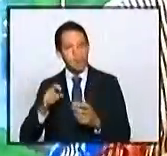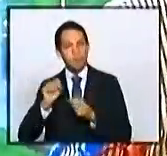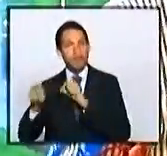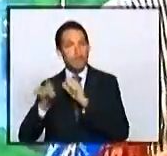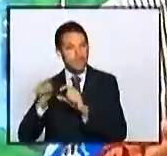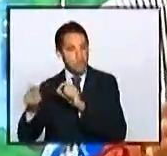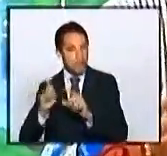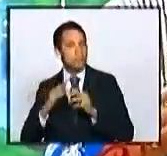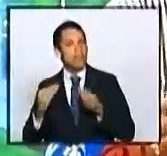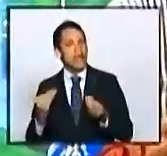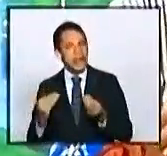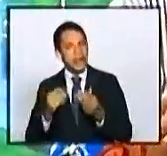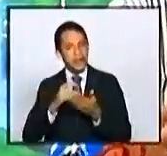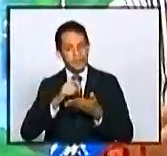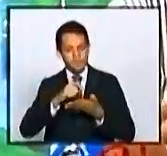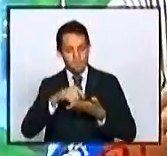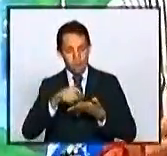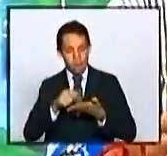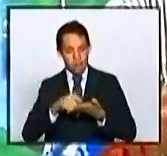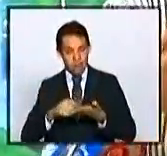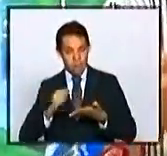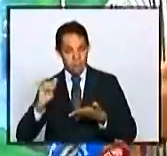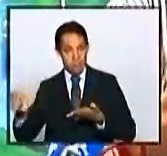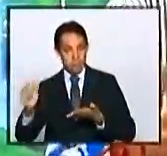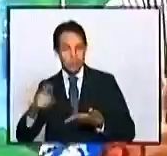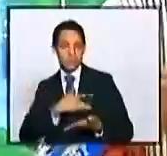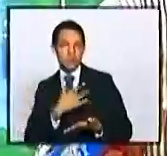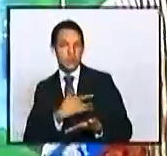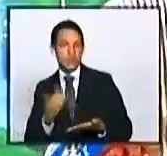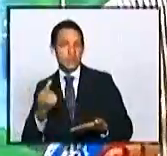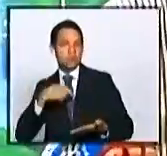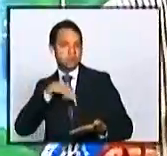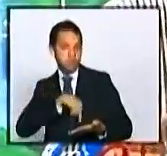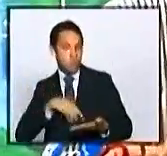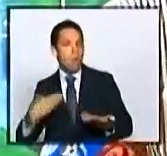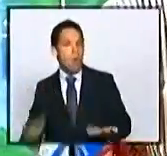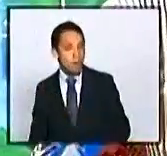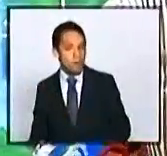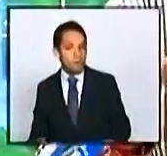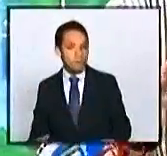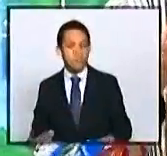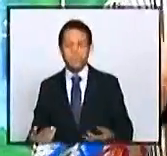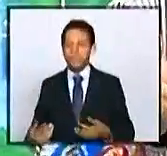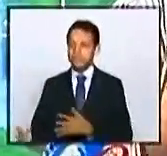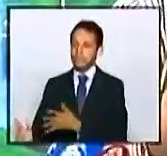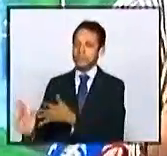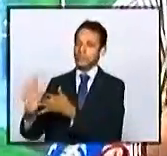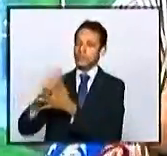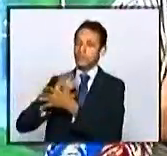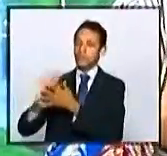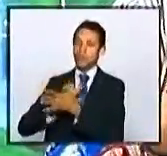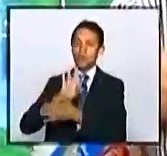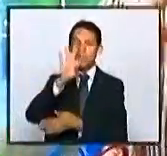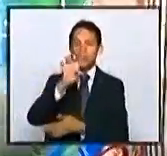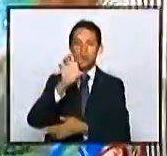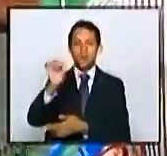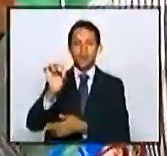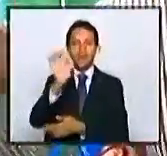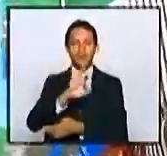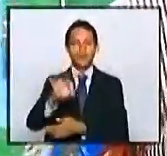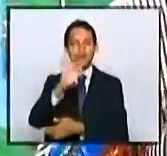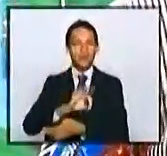psicológico es que la persona devele realmente su esencia, porque es que el ser humano 90% es inconsciente